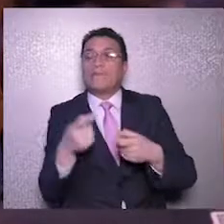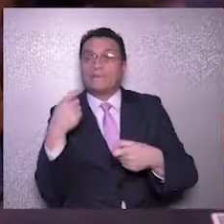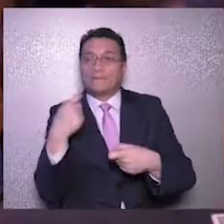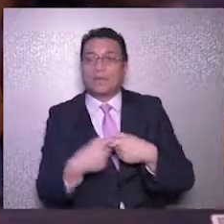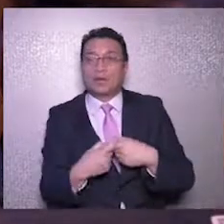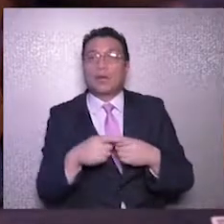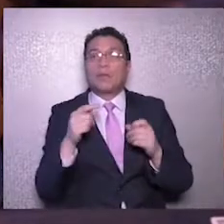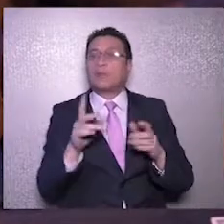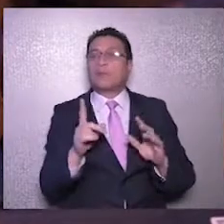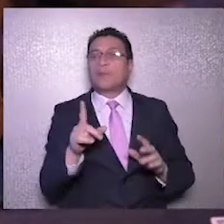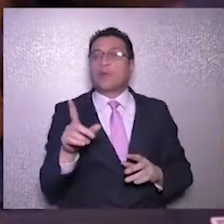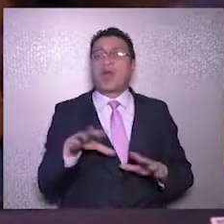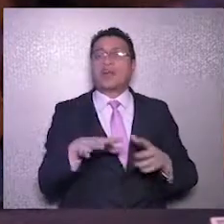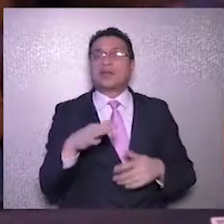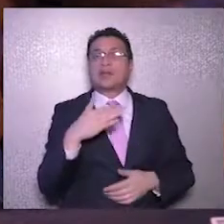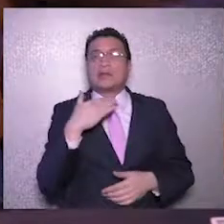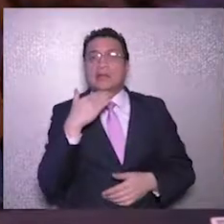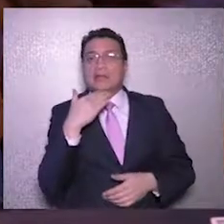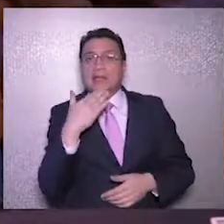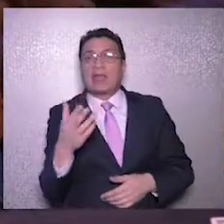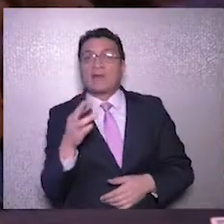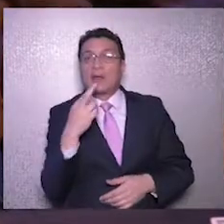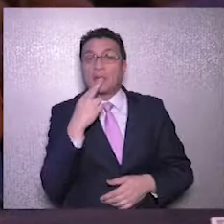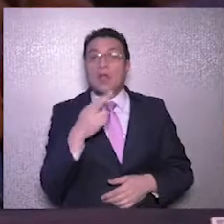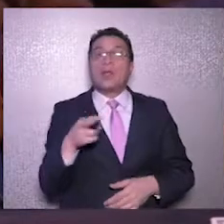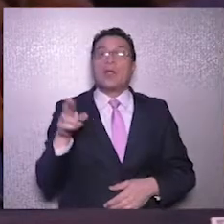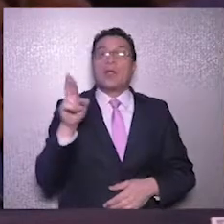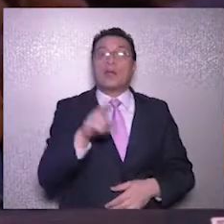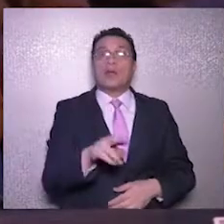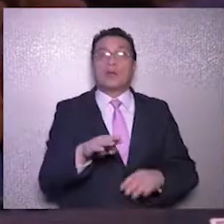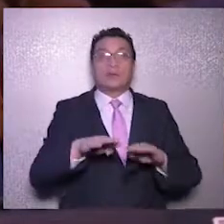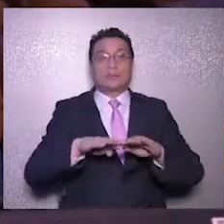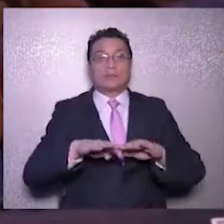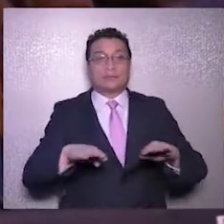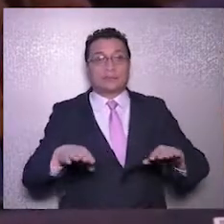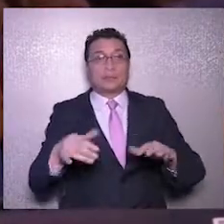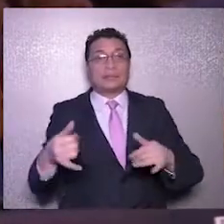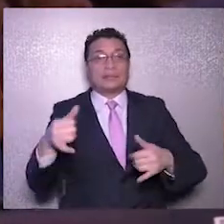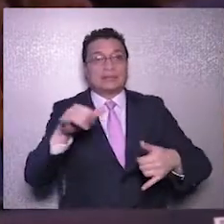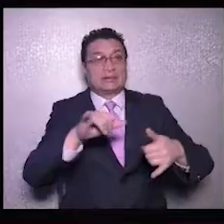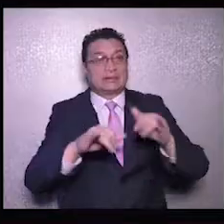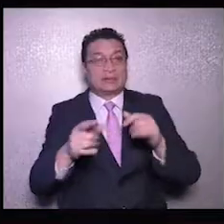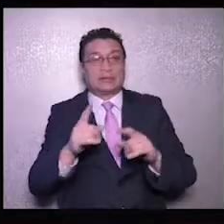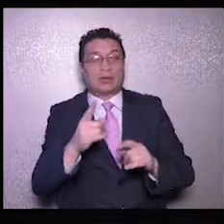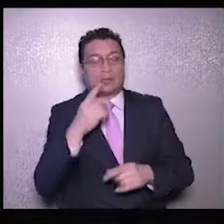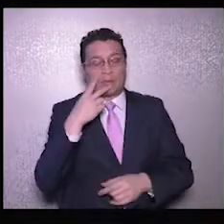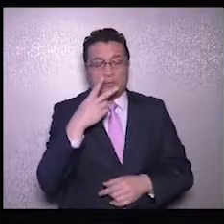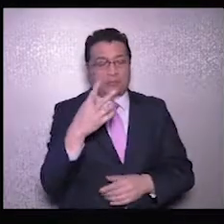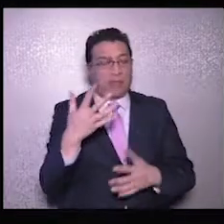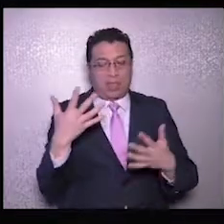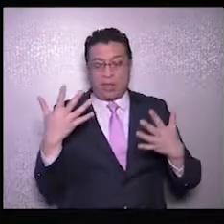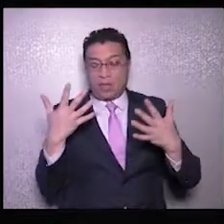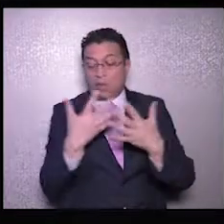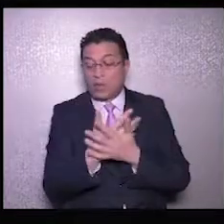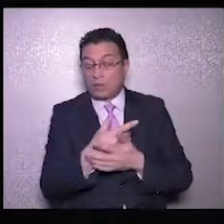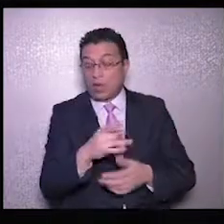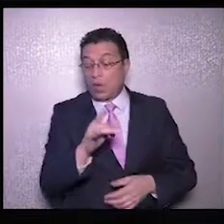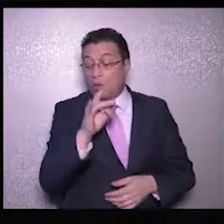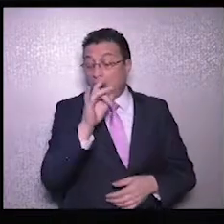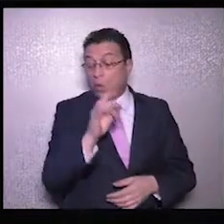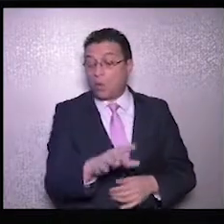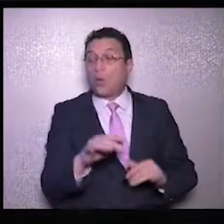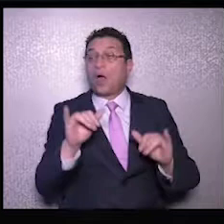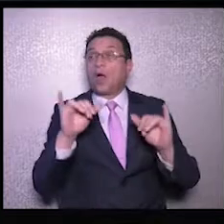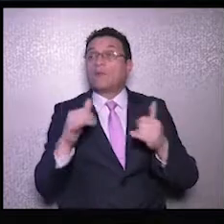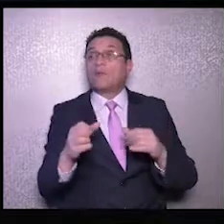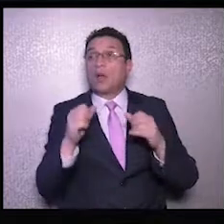algo nada que ver. Y nuevamente, si separamos la ciencia, jamás nos íbamos a dar cuenta de esto. La única posibilidad de darnos cuenta